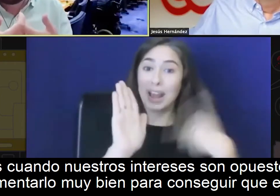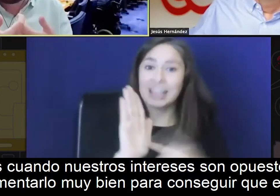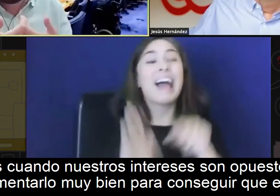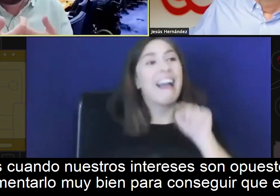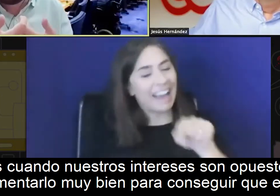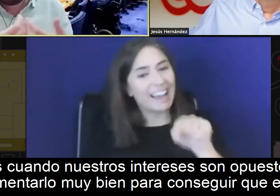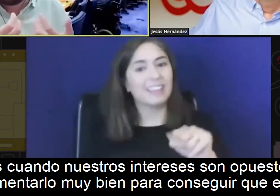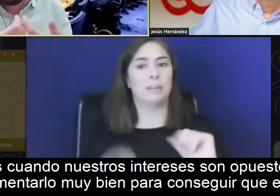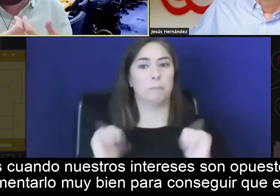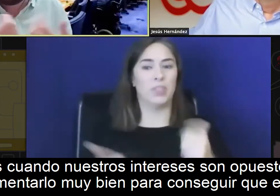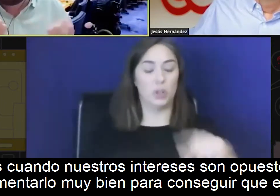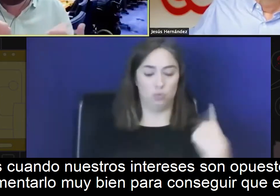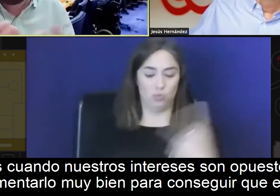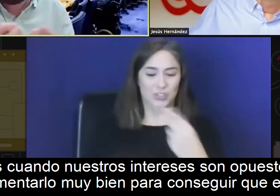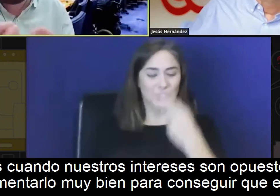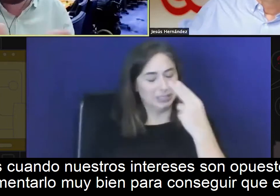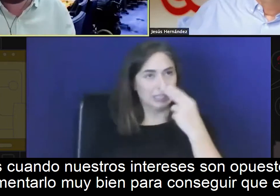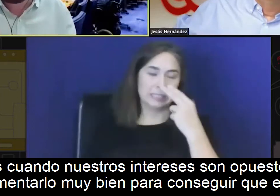intereses